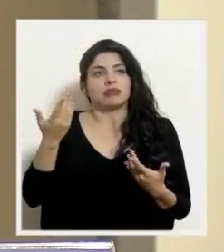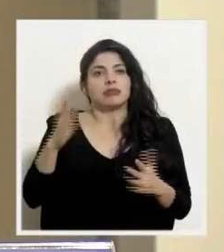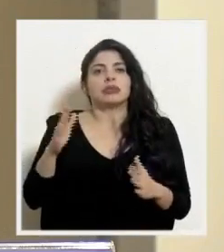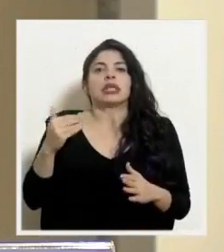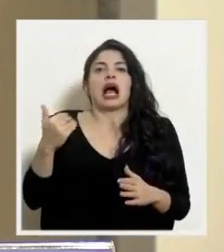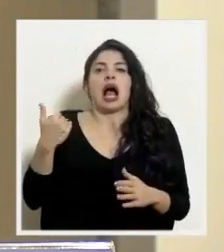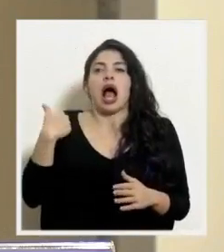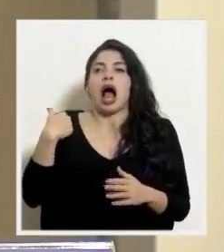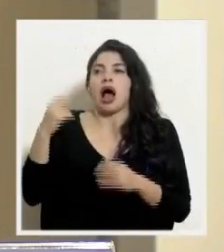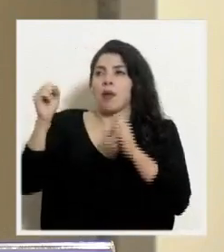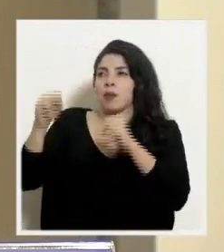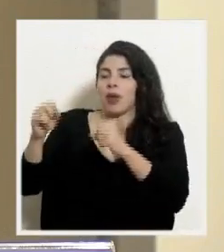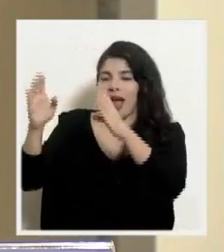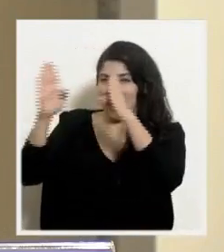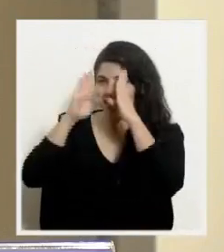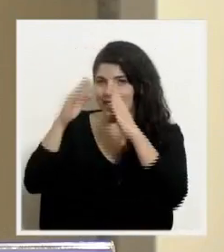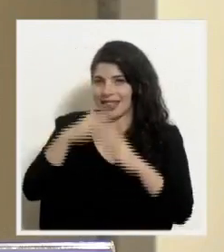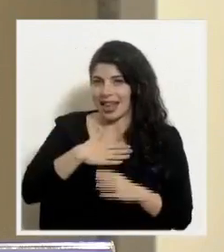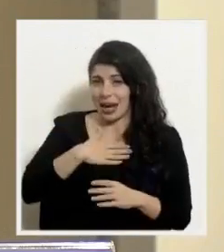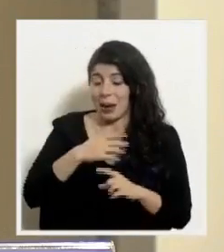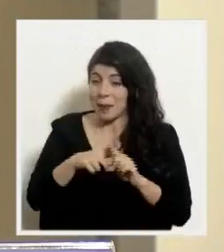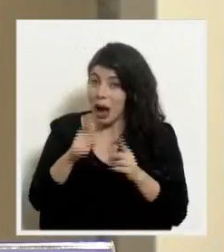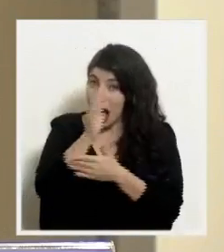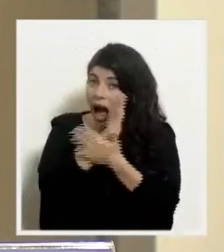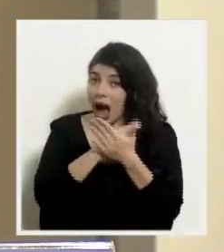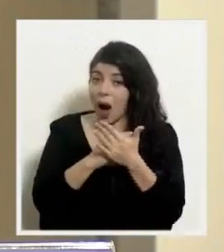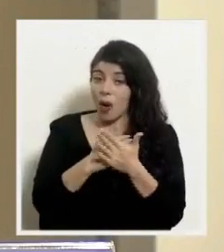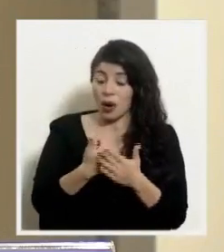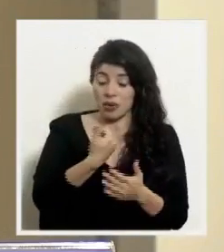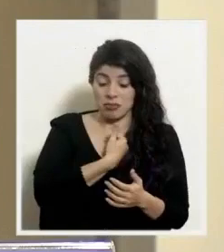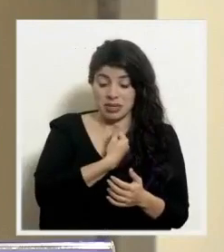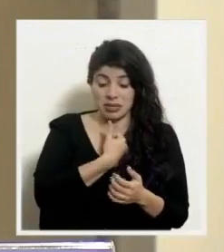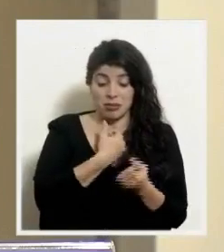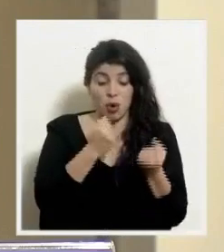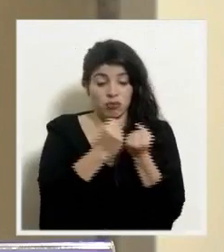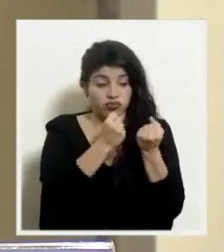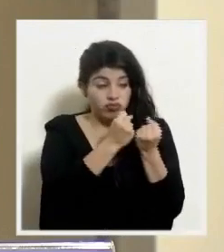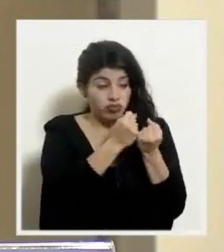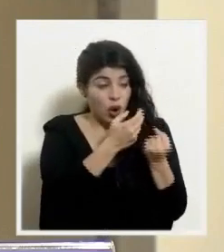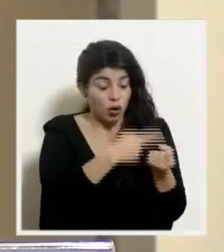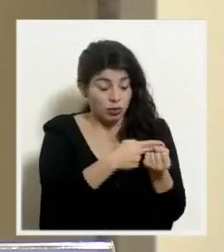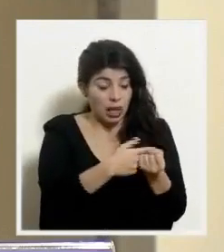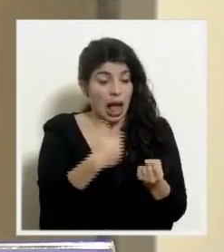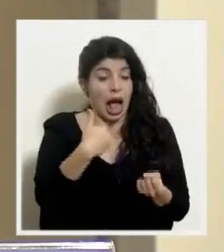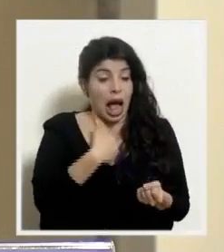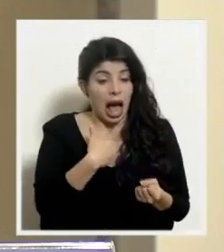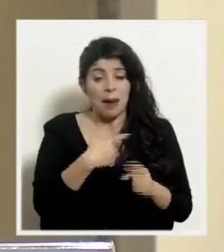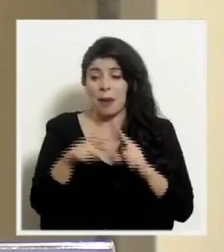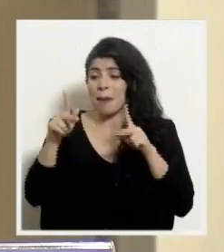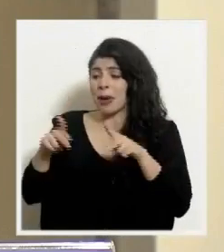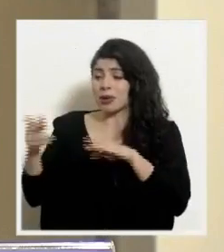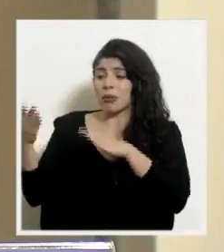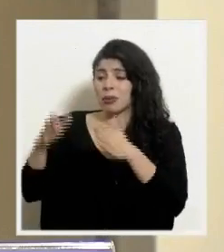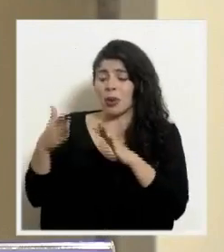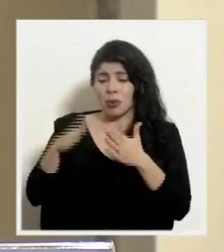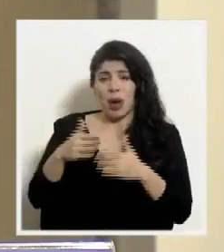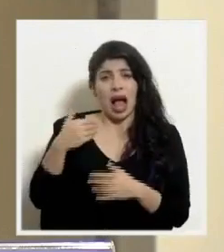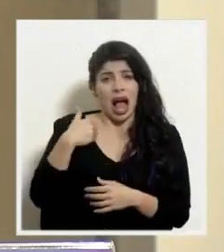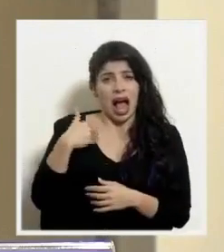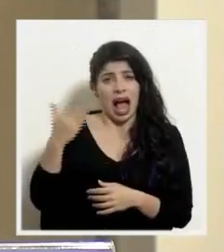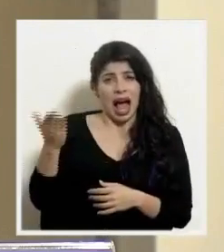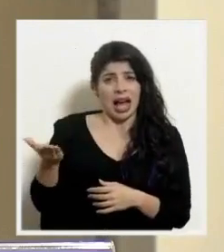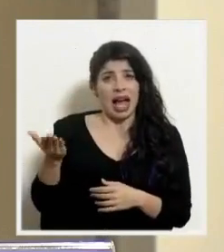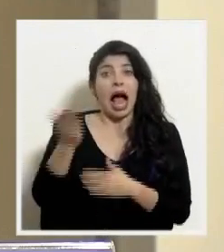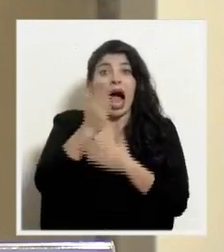ser atendidos. Pero aunque tengamos capacidad hospitalaria, hay gente que sigue muriendo, aunque haya